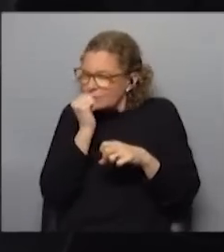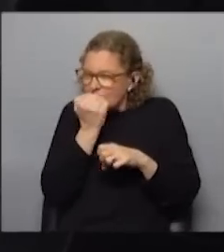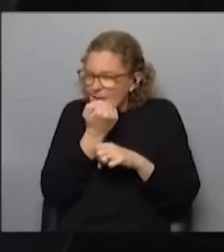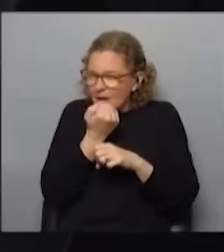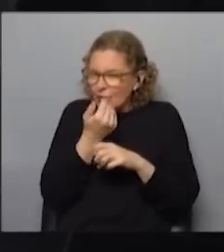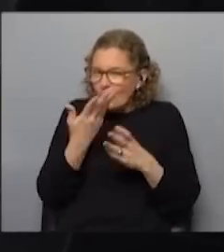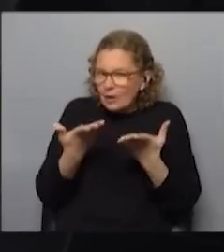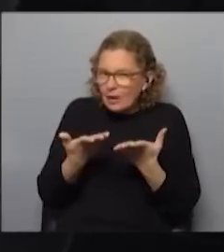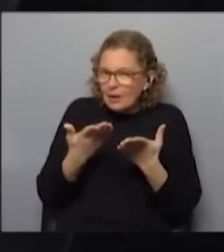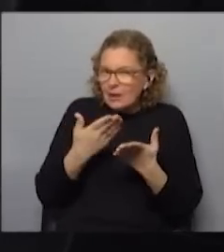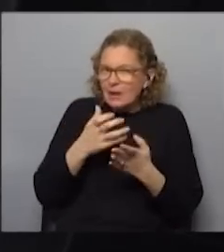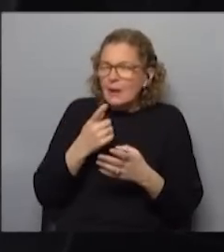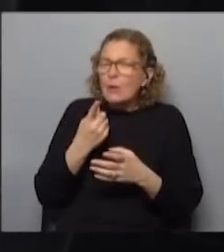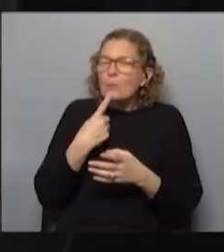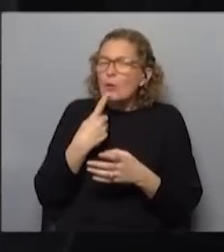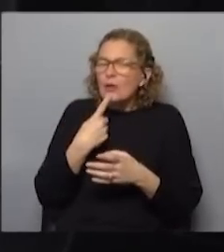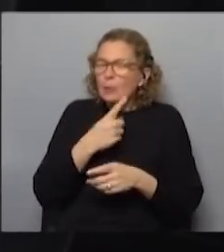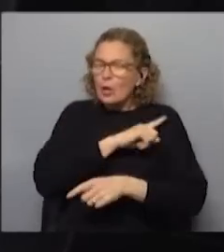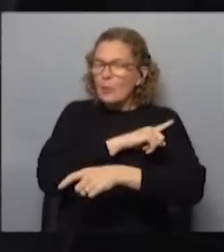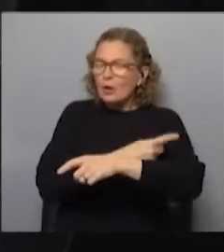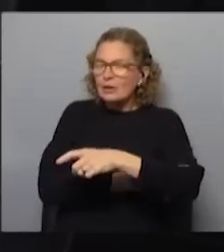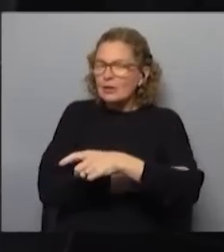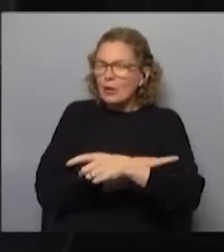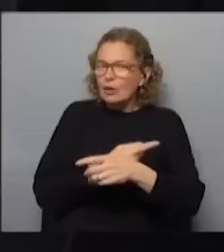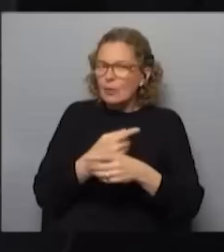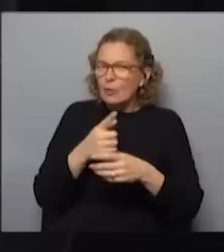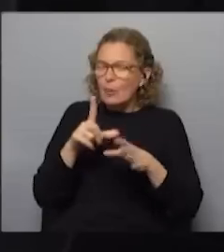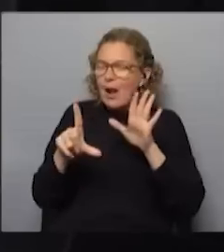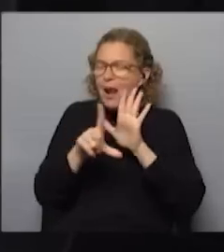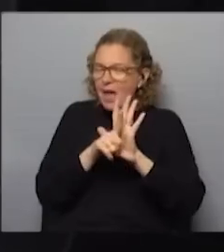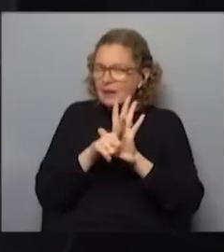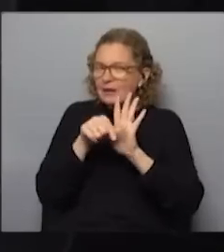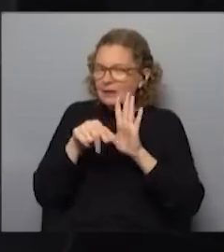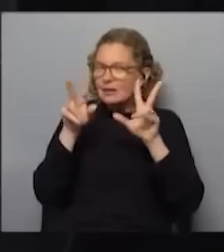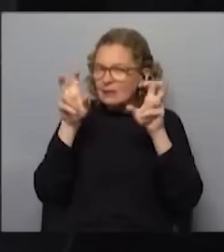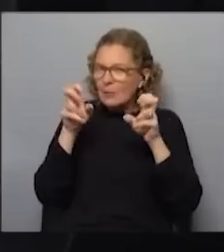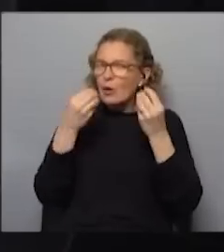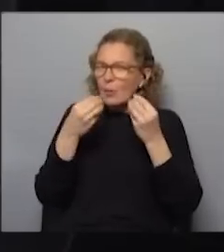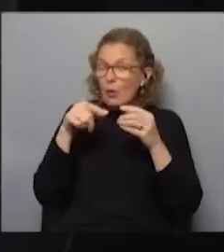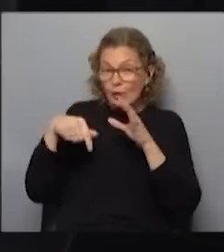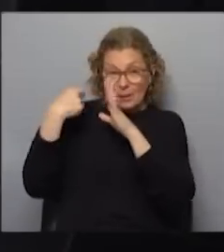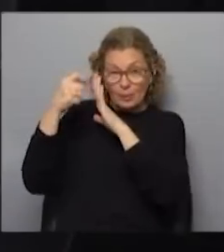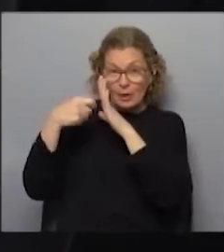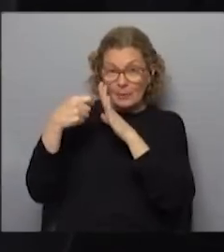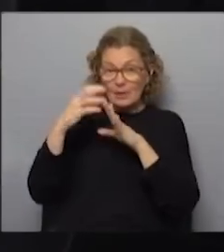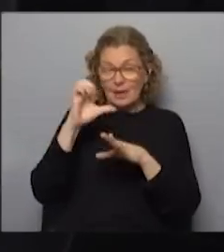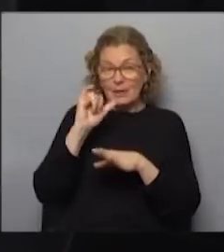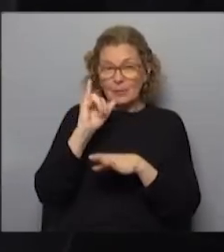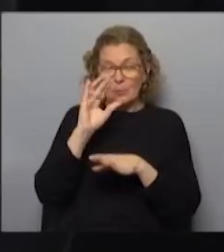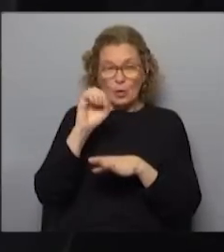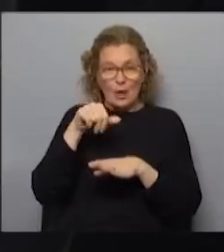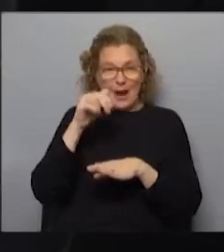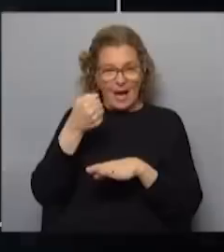rol jugó el poder político y dónde está el límite de la legalidad en este asunto hoy en la letra chica espionaje en